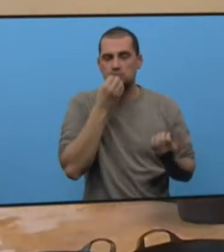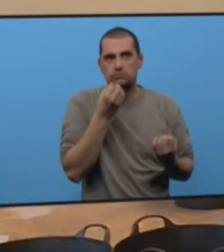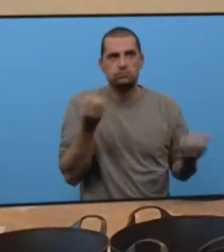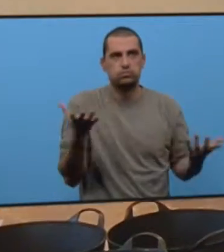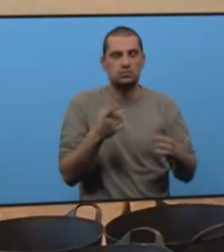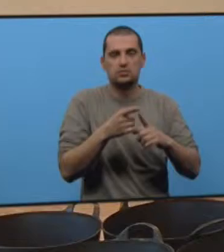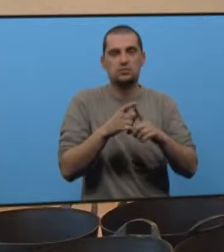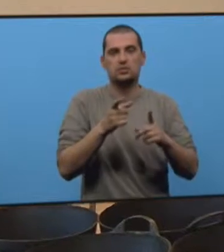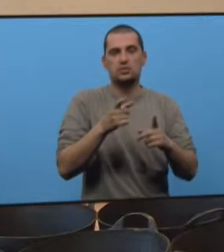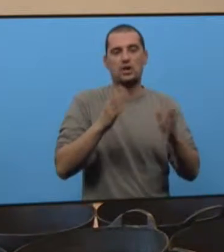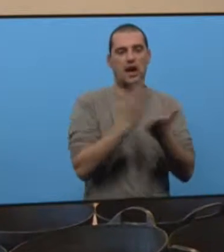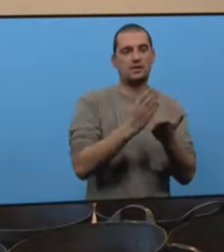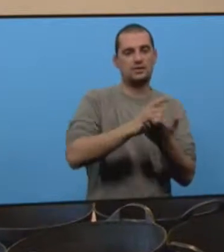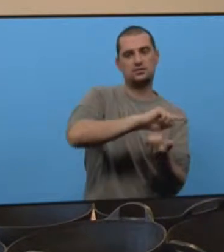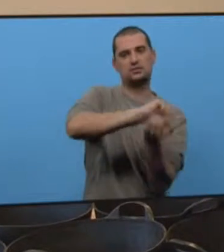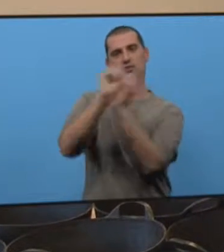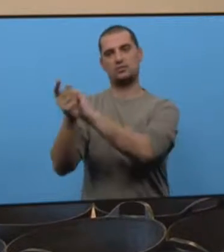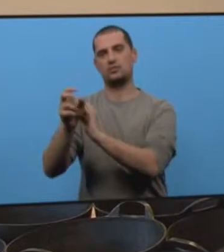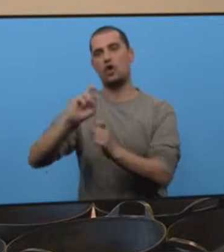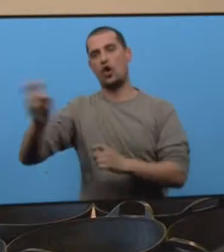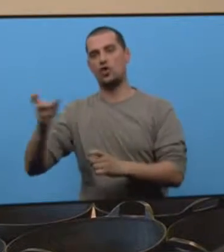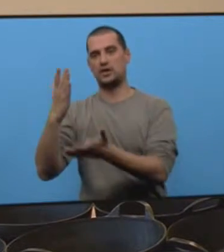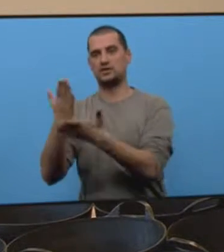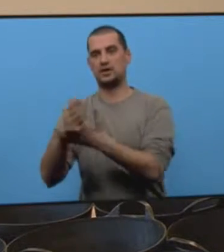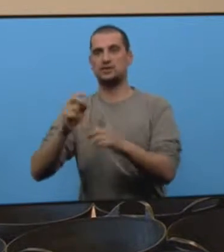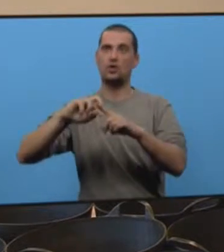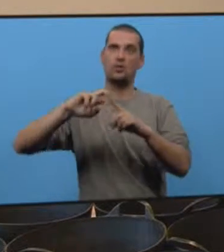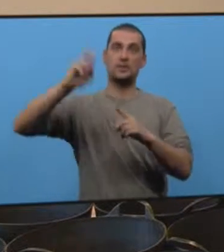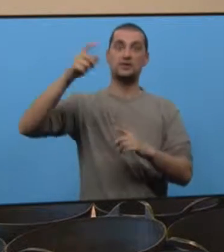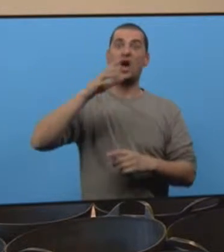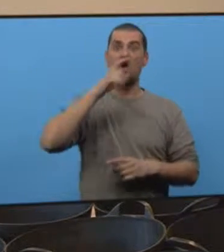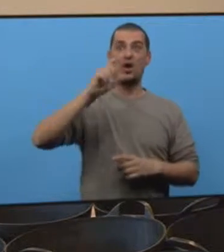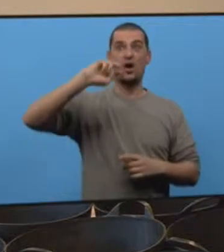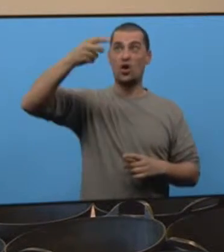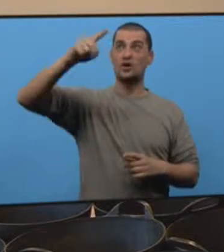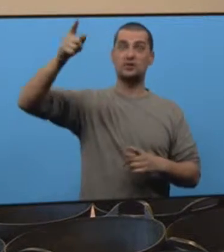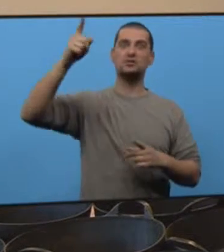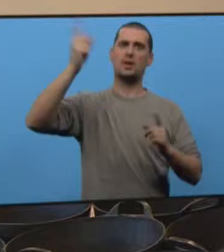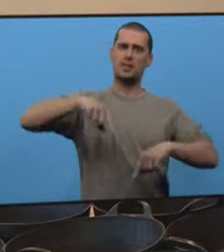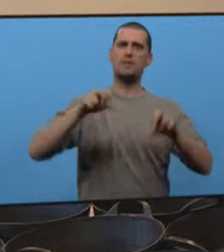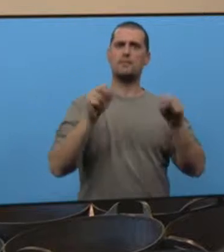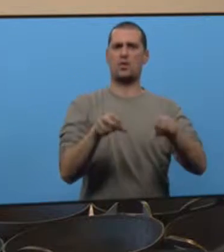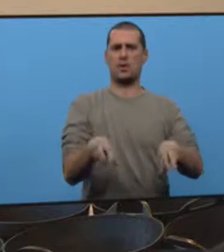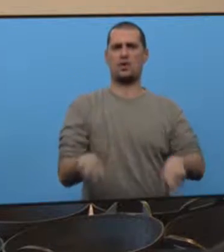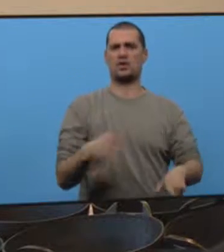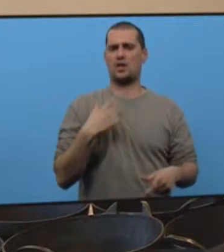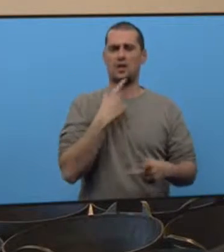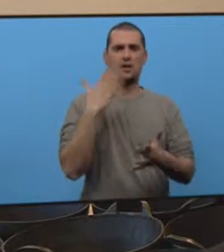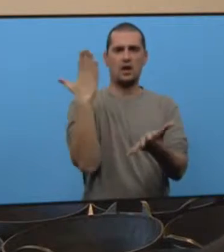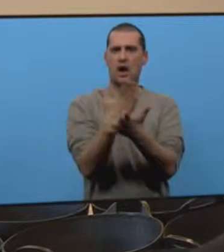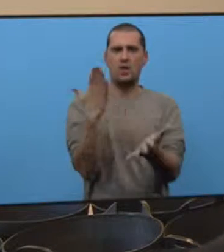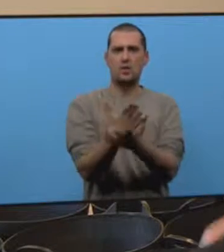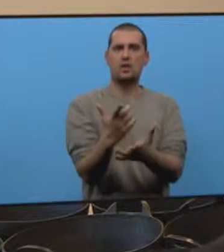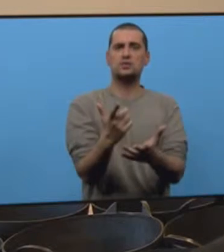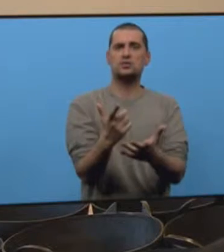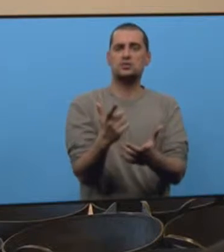e trasladáronse clases a outras plantas, o que pase que agora tamén hai outras plantas que están afectadas, non? Entonces hai aulas nas que están